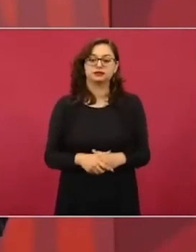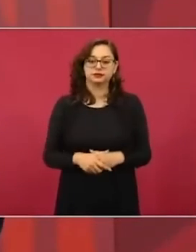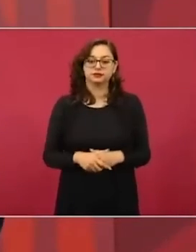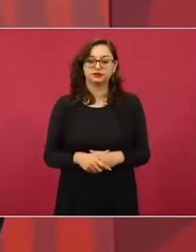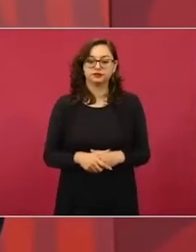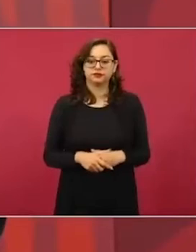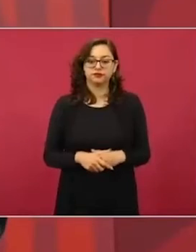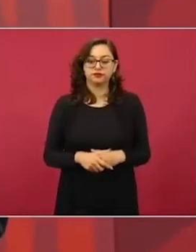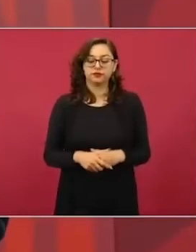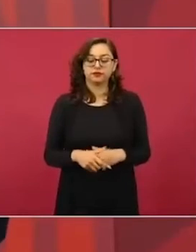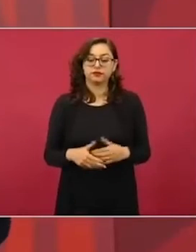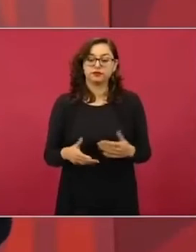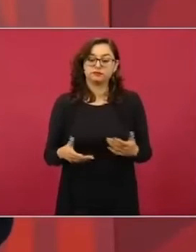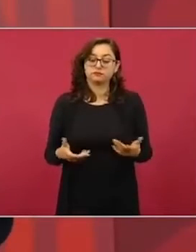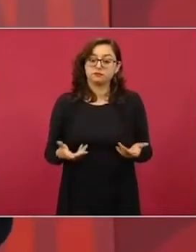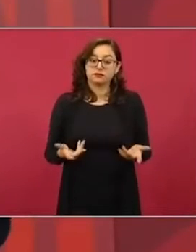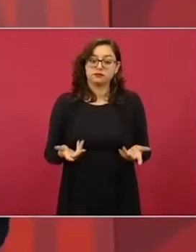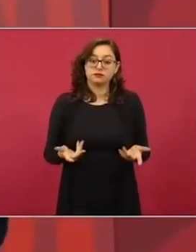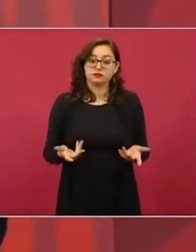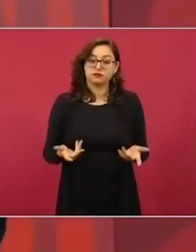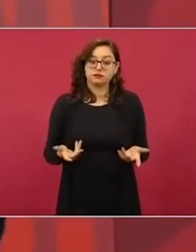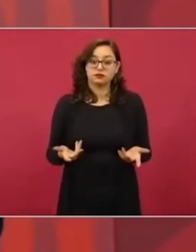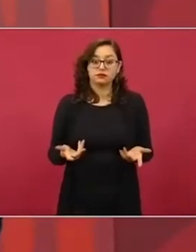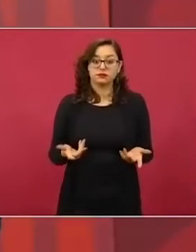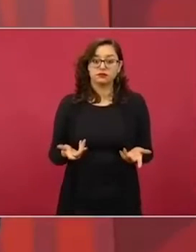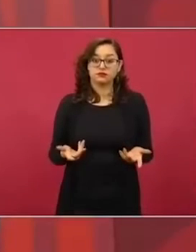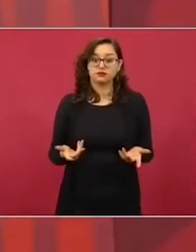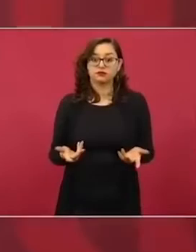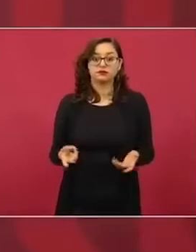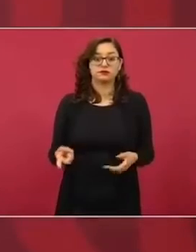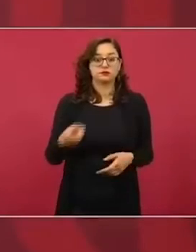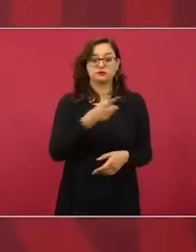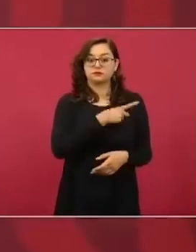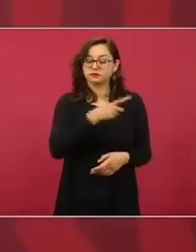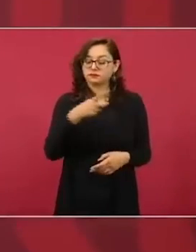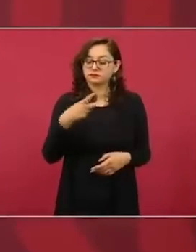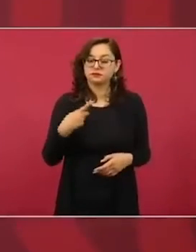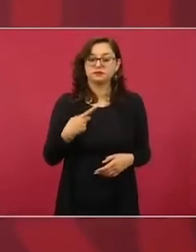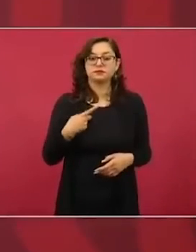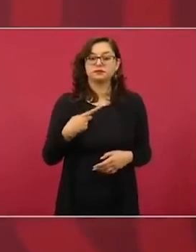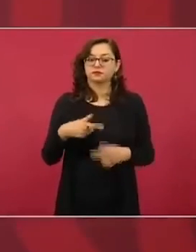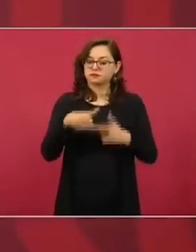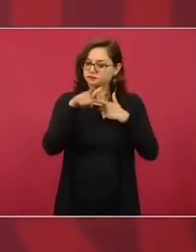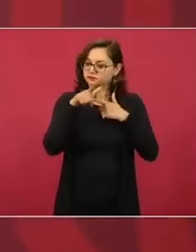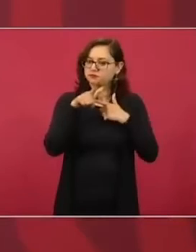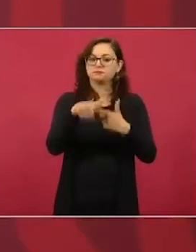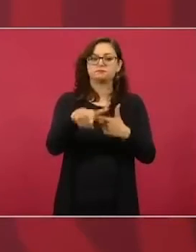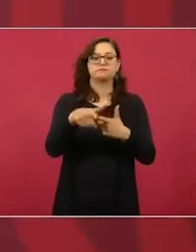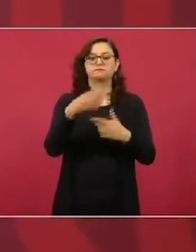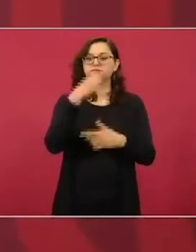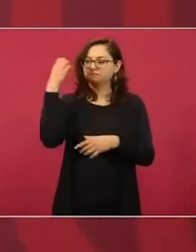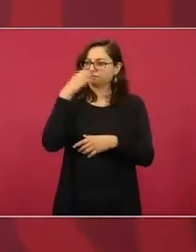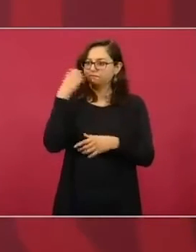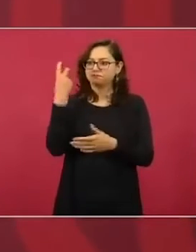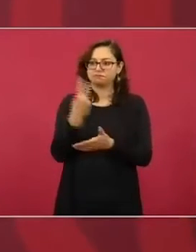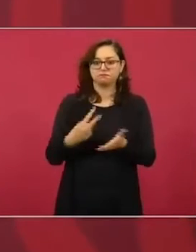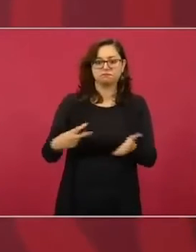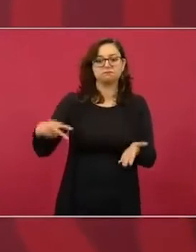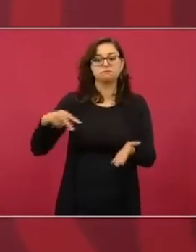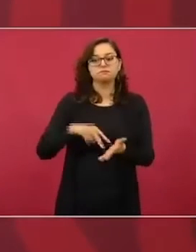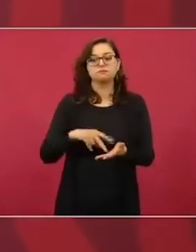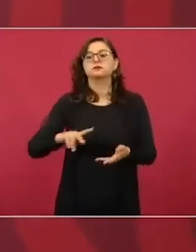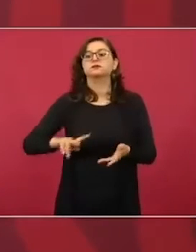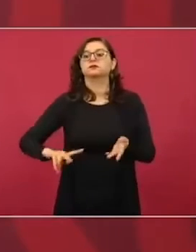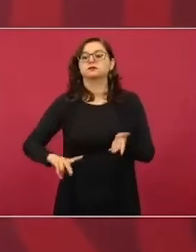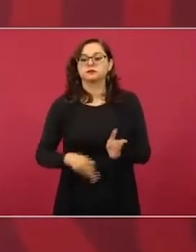Y tenemos que seguir con clases presenciales. Y vuelvo a hacer